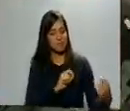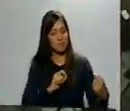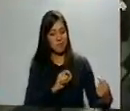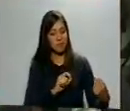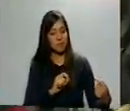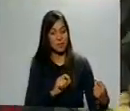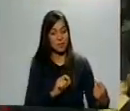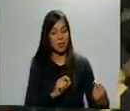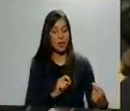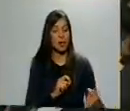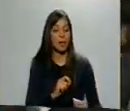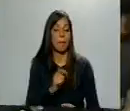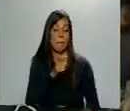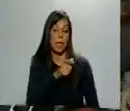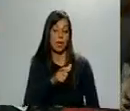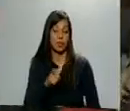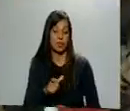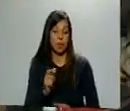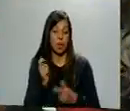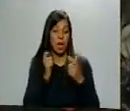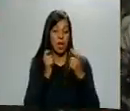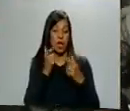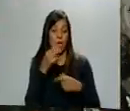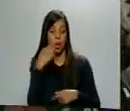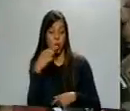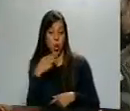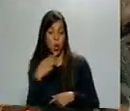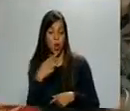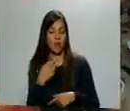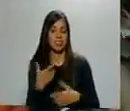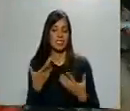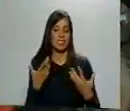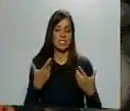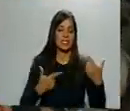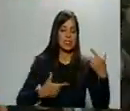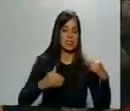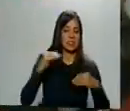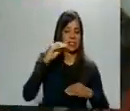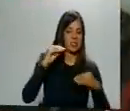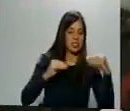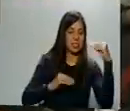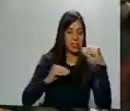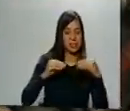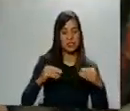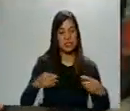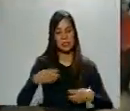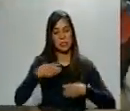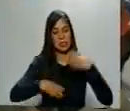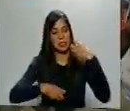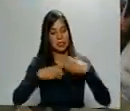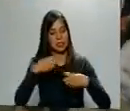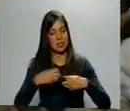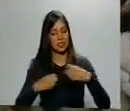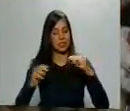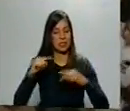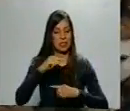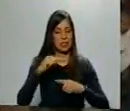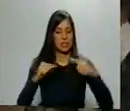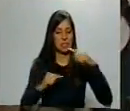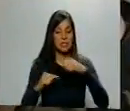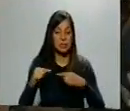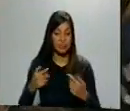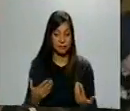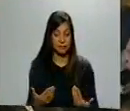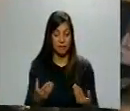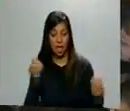Gente nuestra que estaba de acuerdo inicialmente, se puso en desacuerdo. Estuvo en desacuerdo. Y